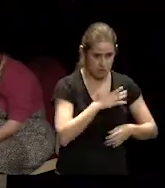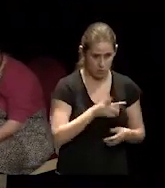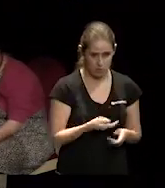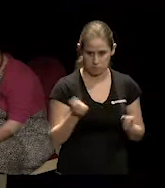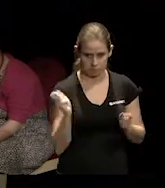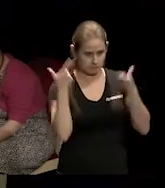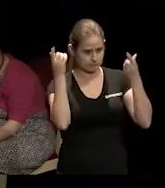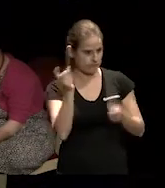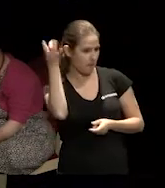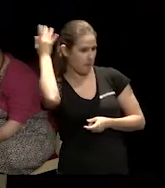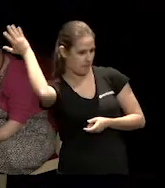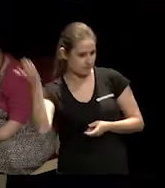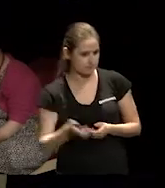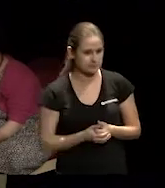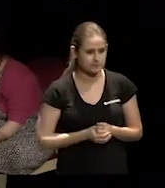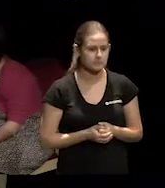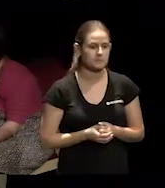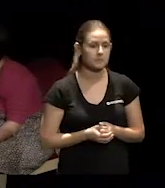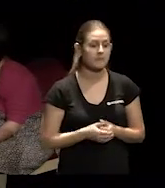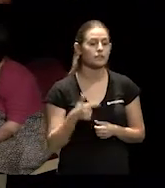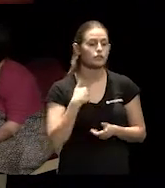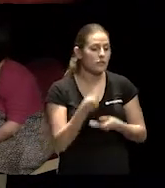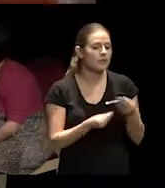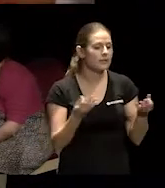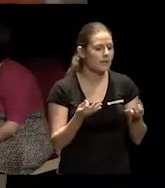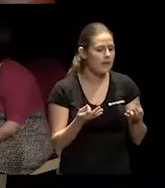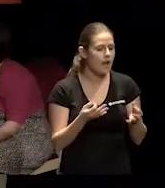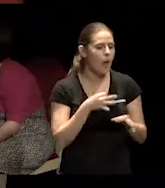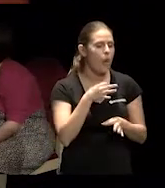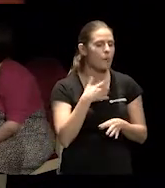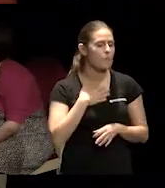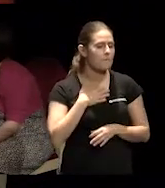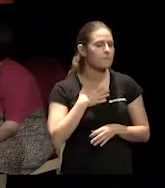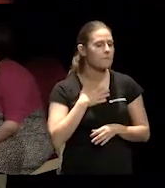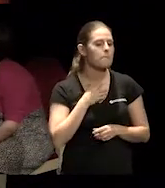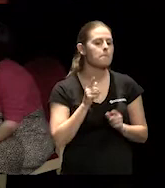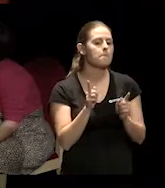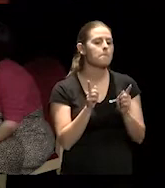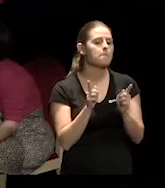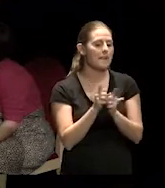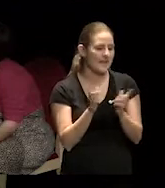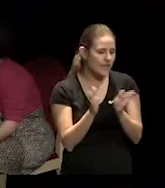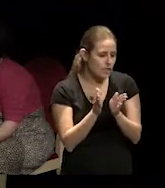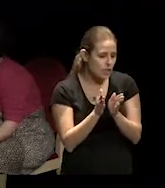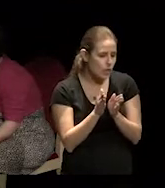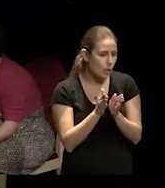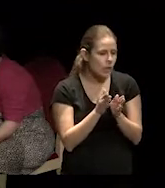poco igual. Y entonces lo que hice fue organizarme un mini tour por todos los